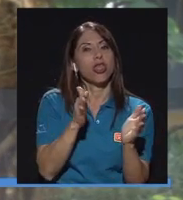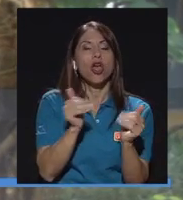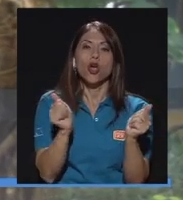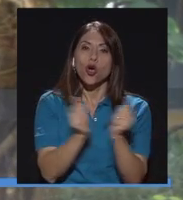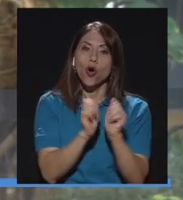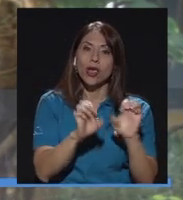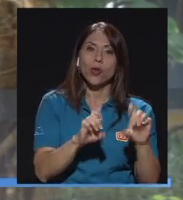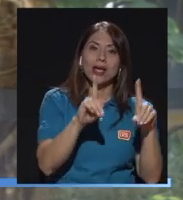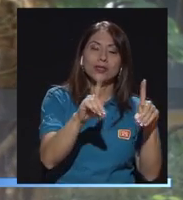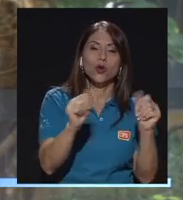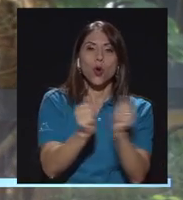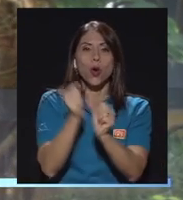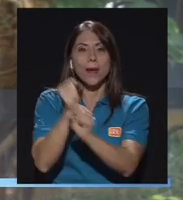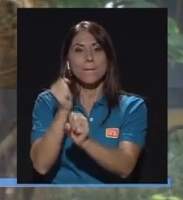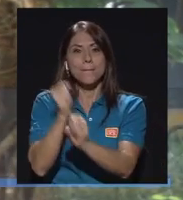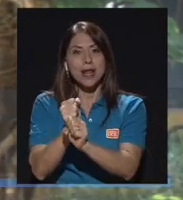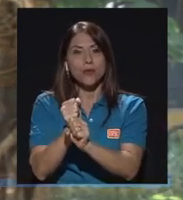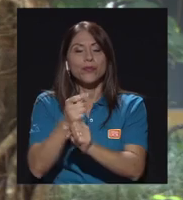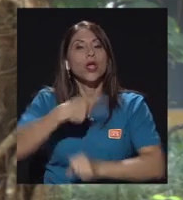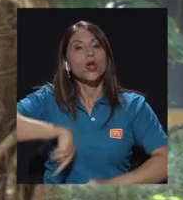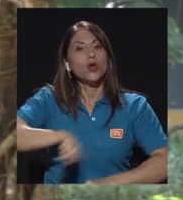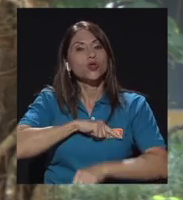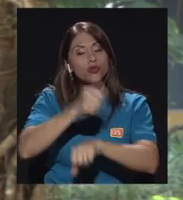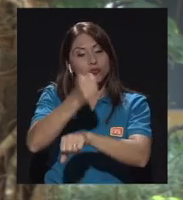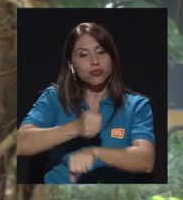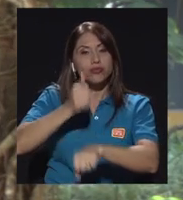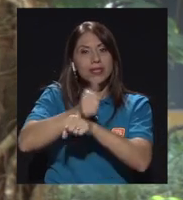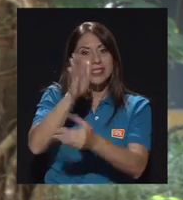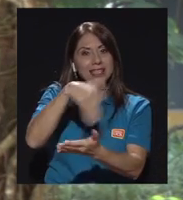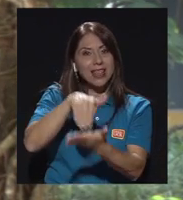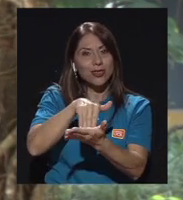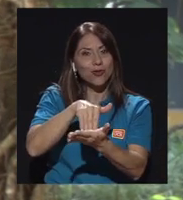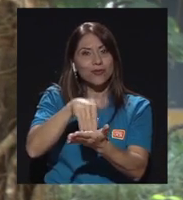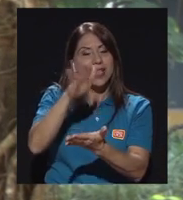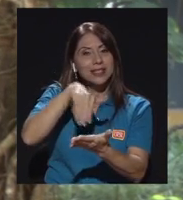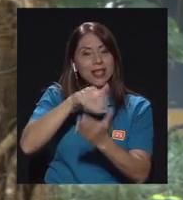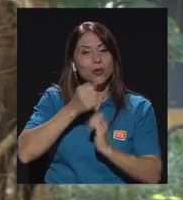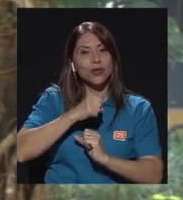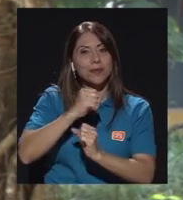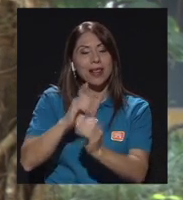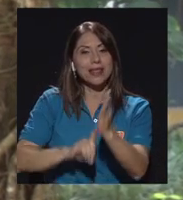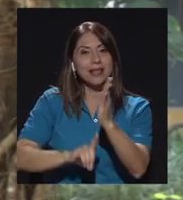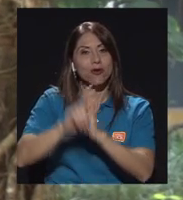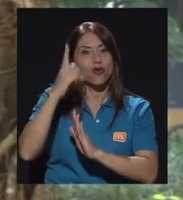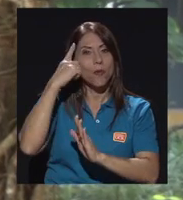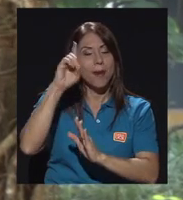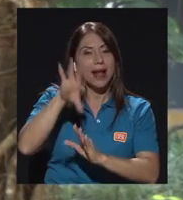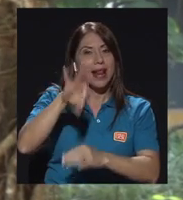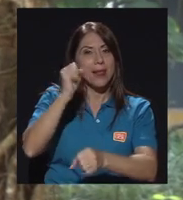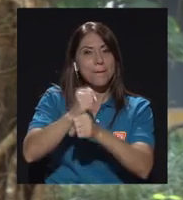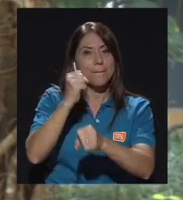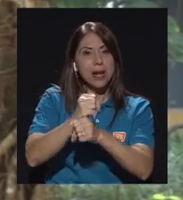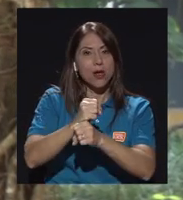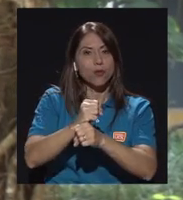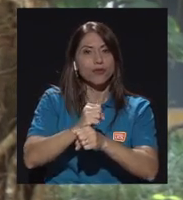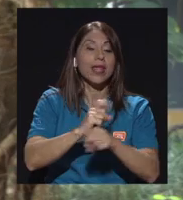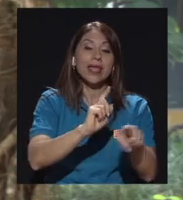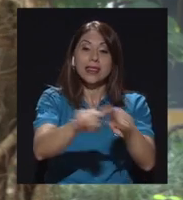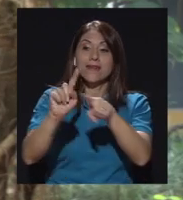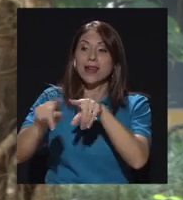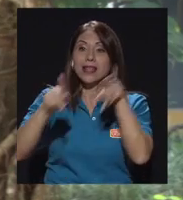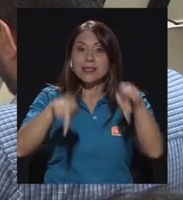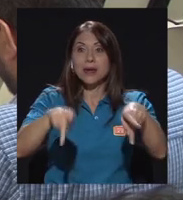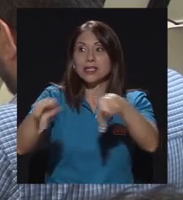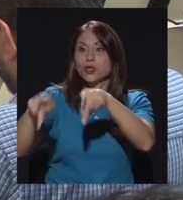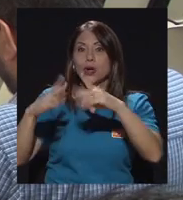hemos creado este centro, se llama, bueno, el Centro Municipal de Desarrollo para el Empleo, donde estamos capacitando a diferentes personas de la